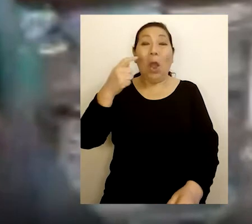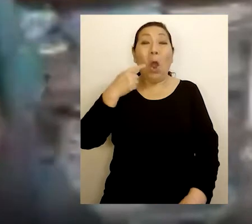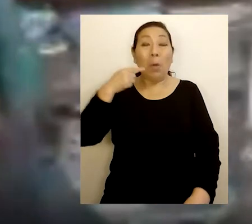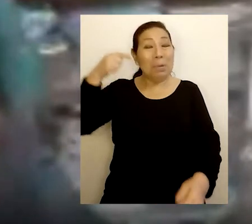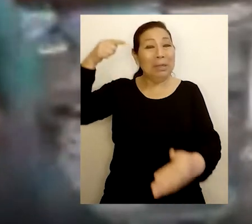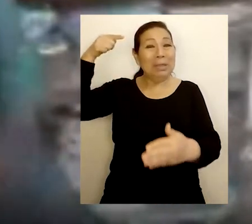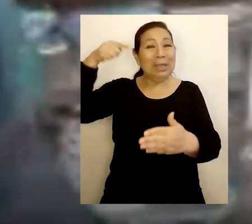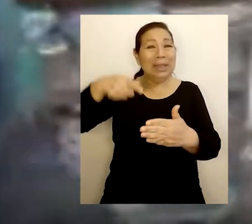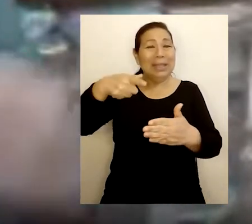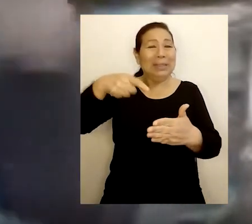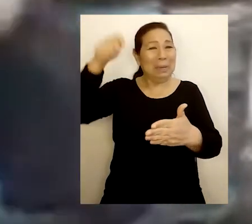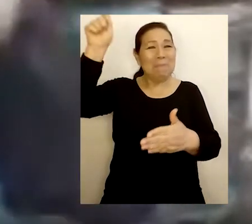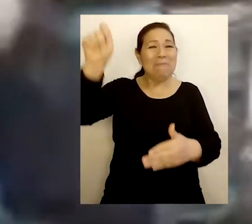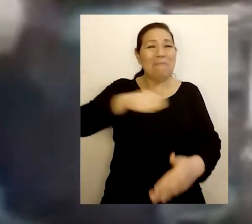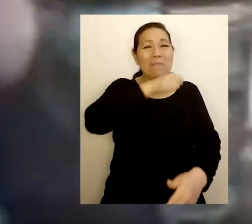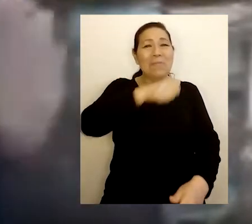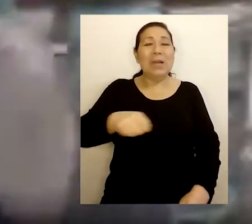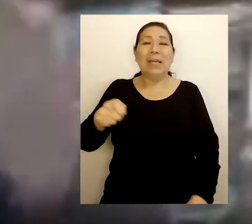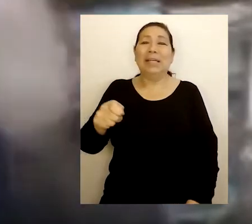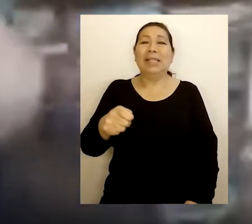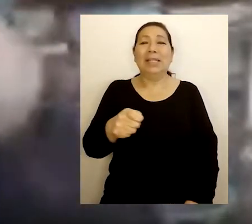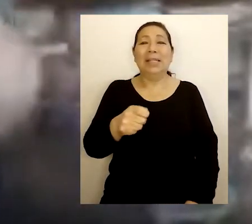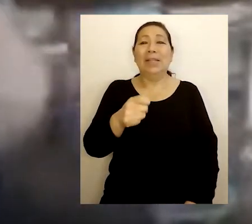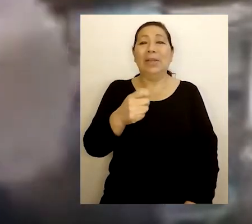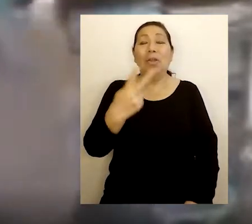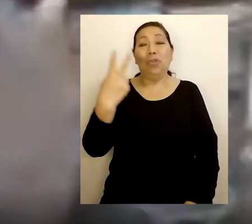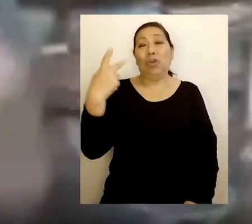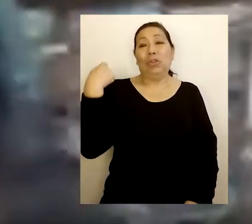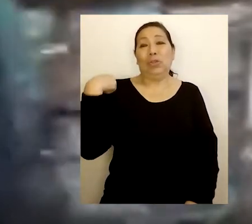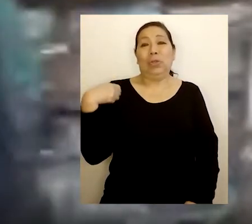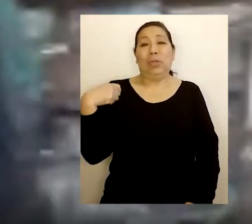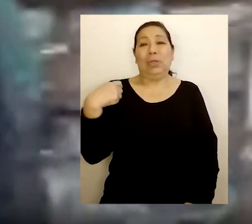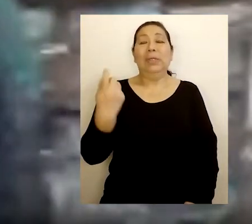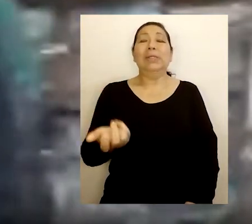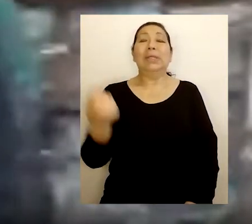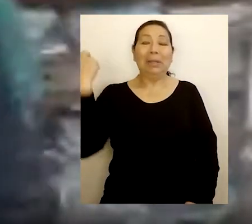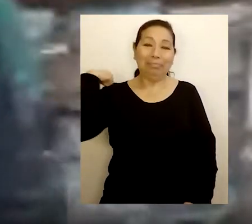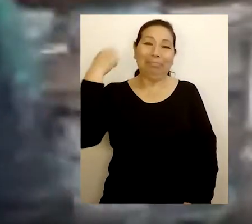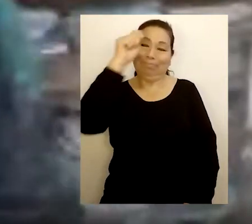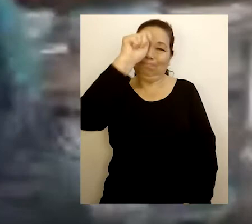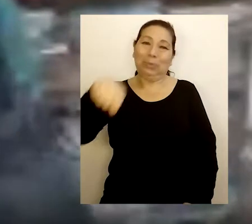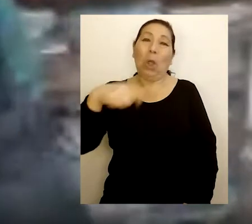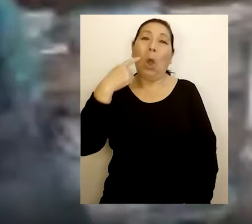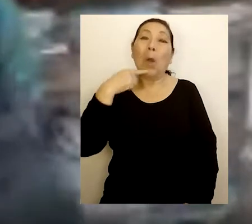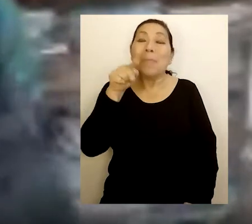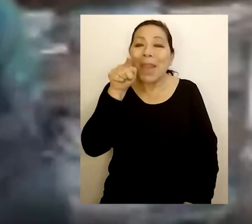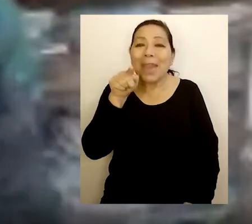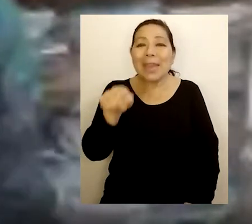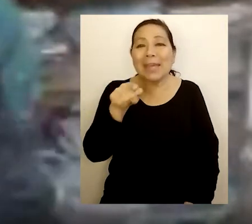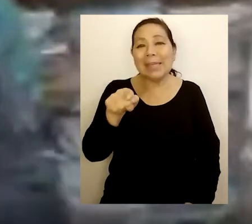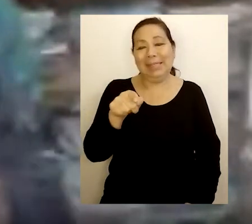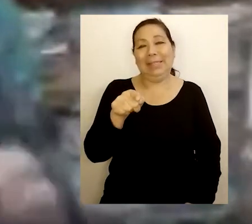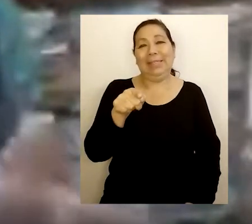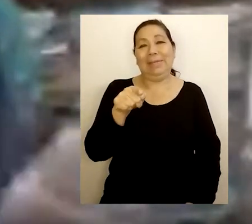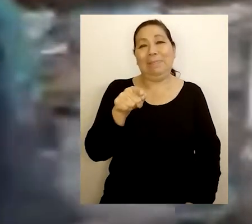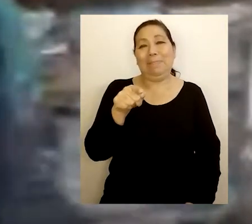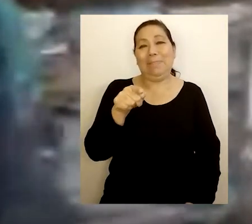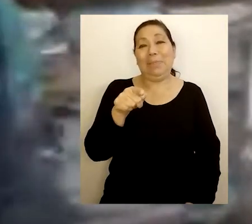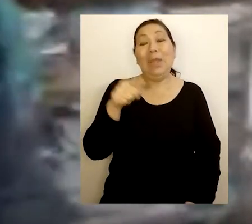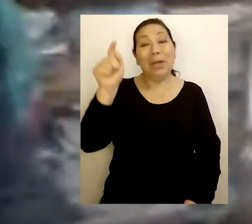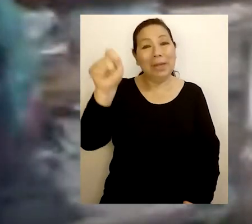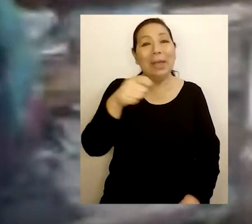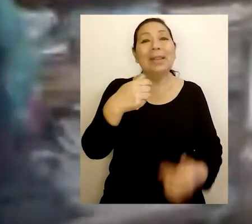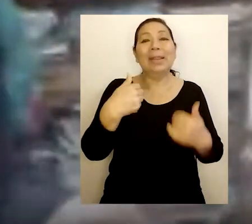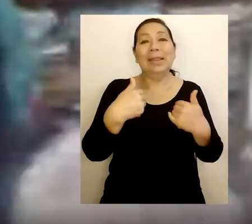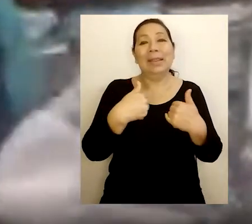y le causó 3 lesiones en el hombro, y 2 en el hombro y 1 en el omóplato. Este hecho, señores magistrados, determinó